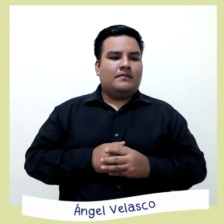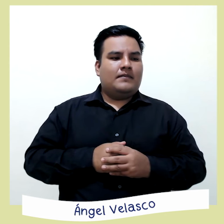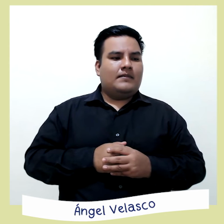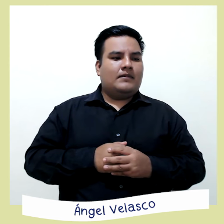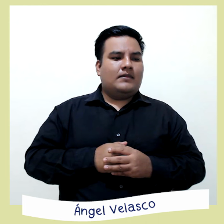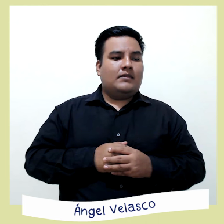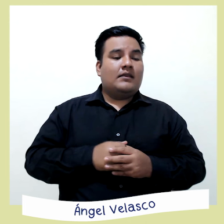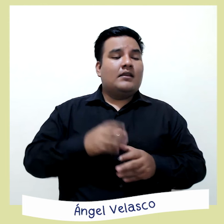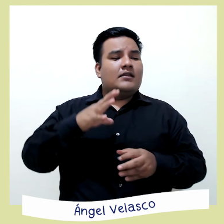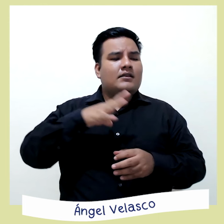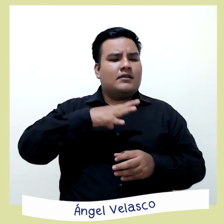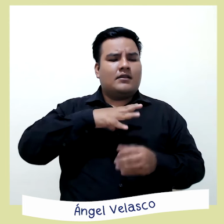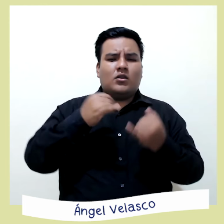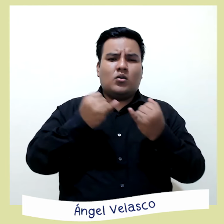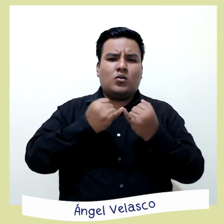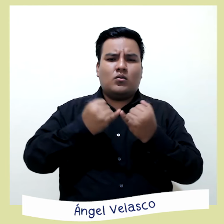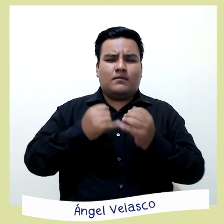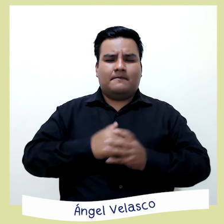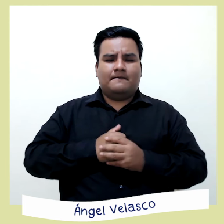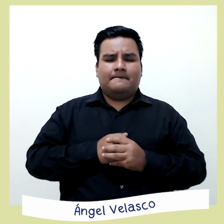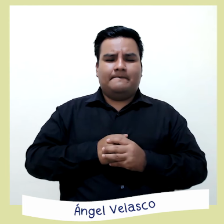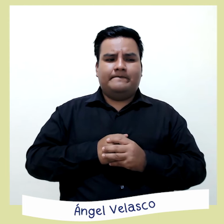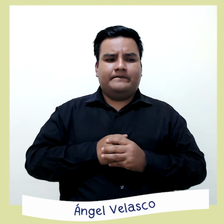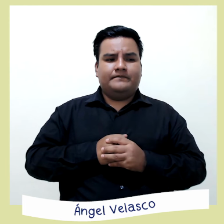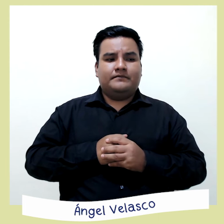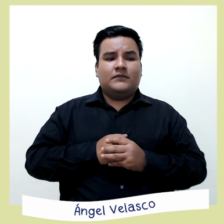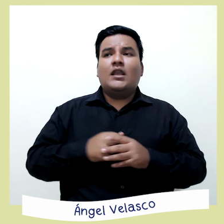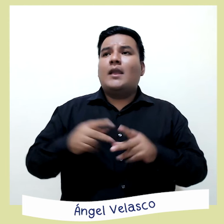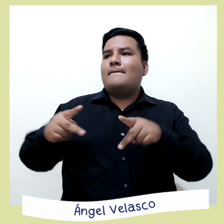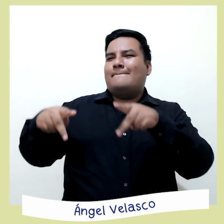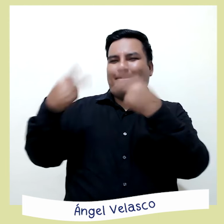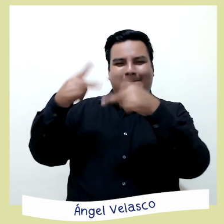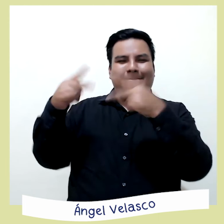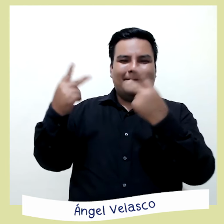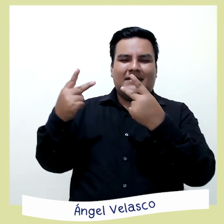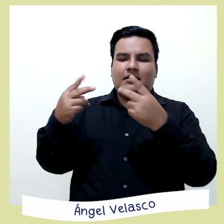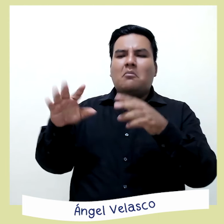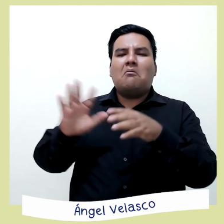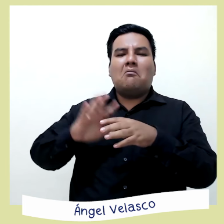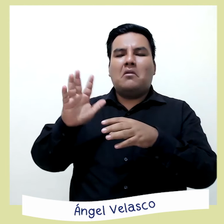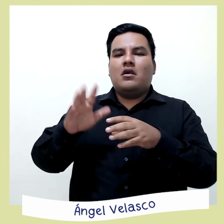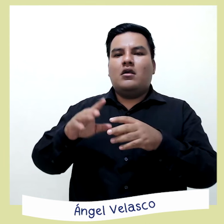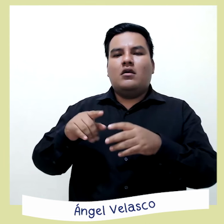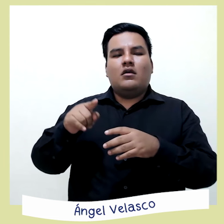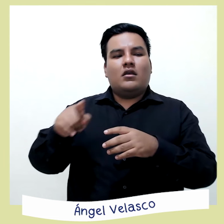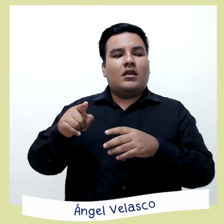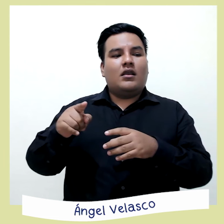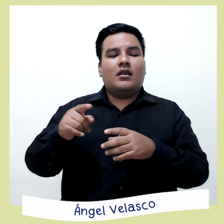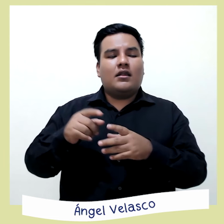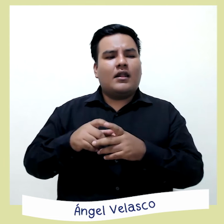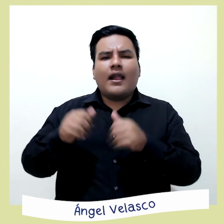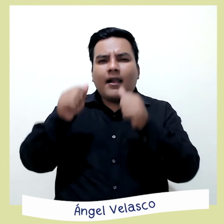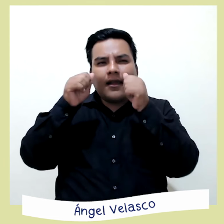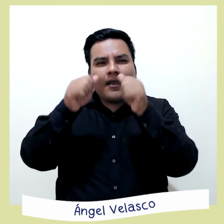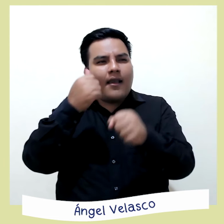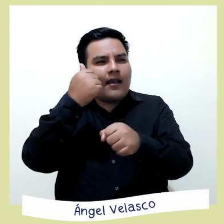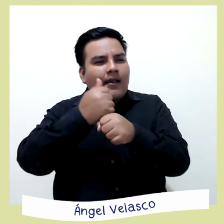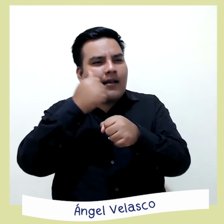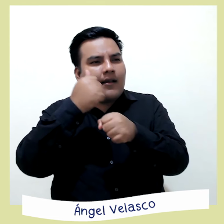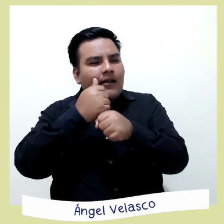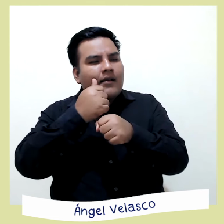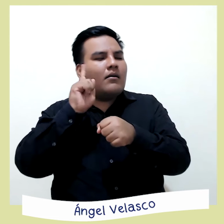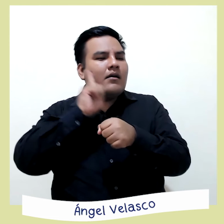oxígeno portátil para poderme mover, y tengo en vistas hacer un bazar que